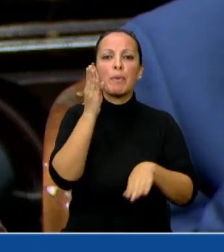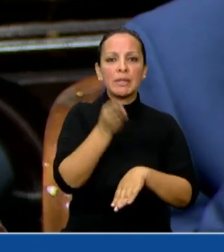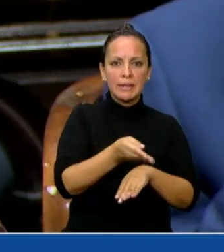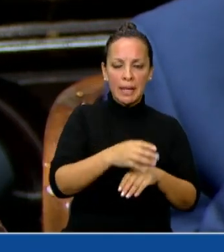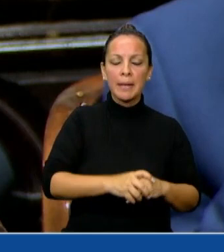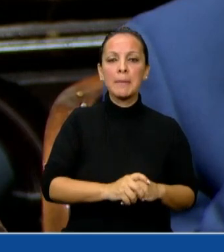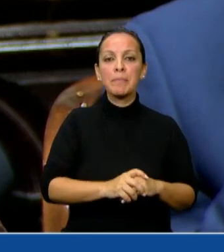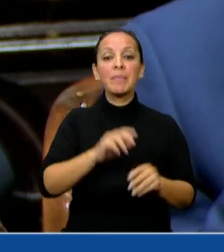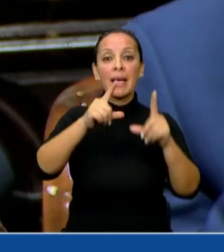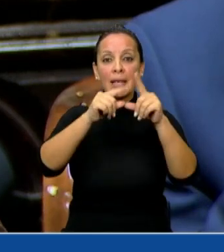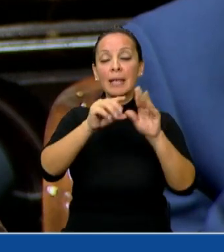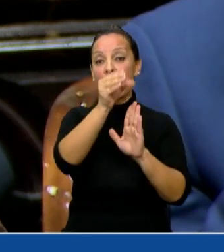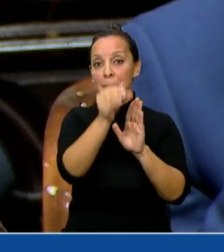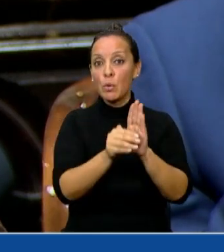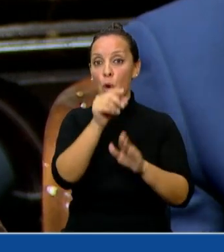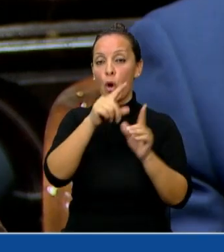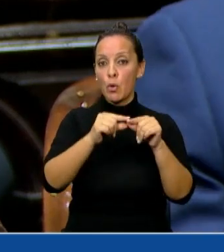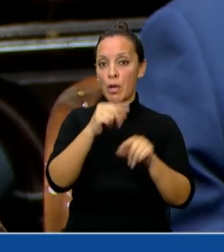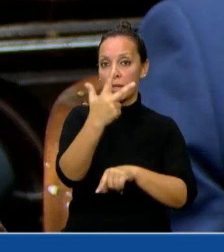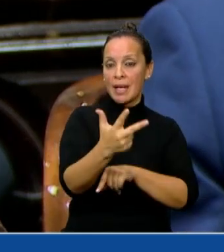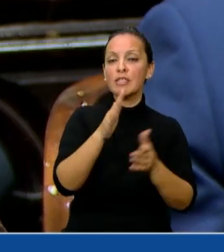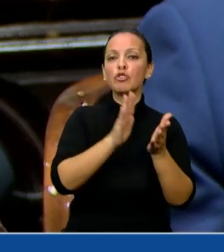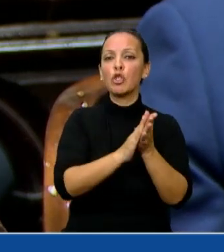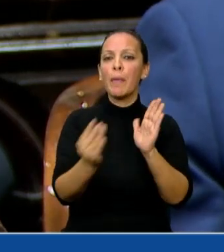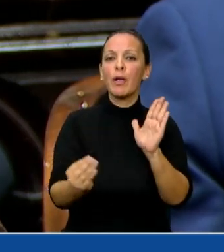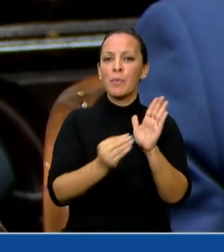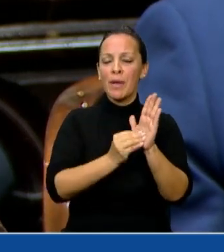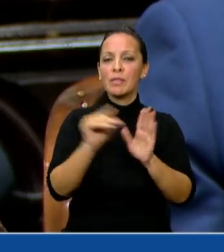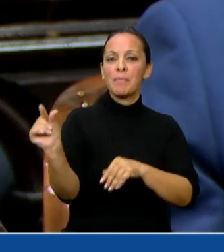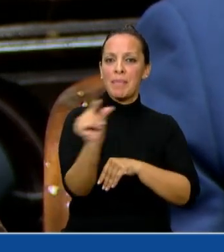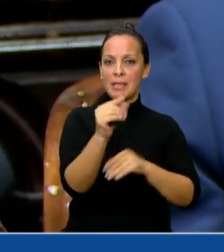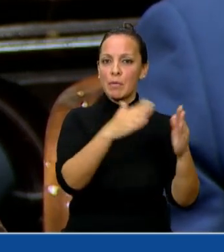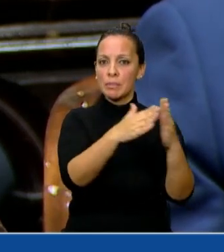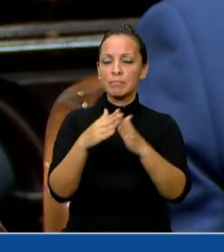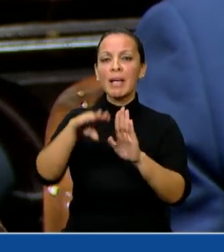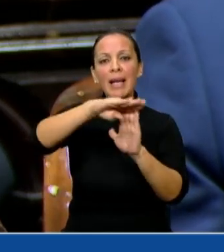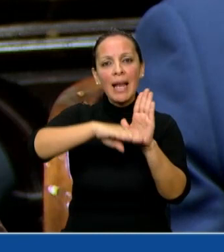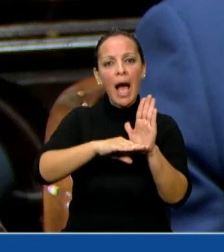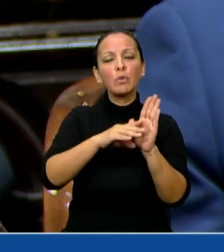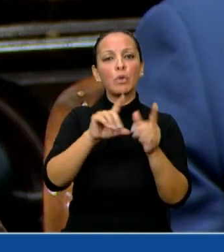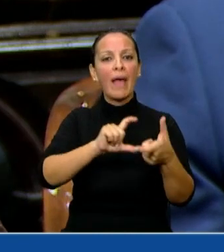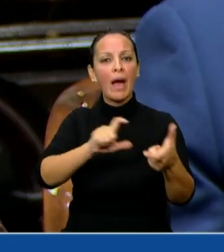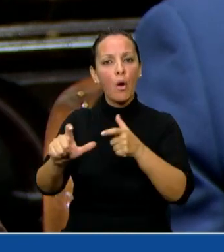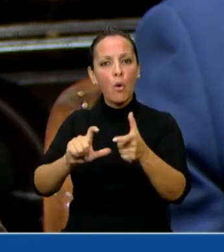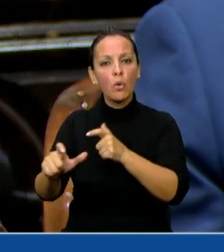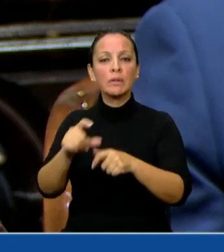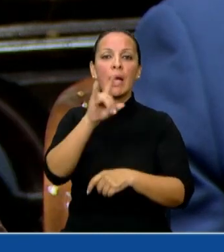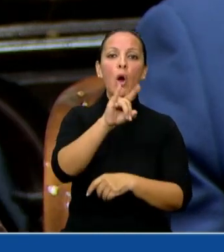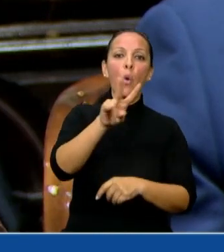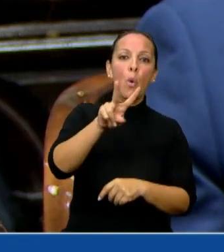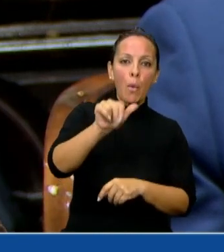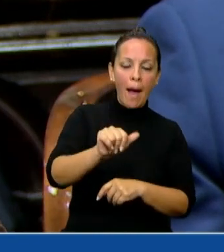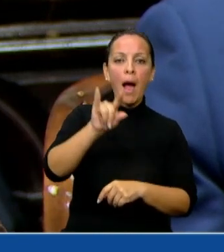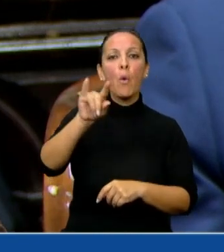se denomina de la incorporación de los créditos hipotecarios que contengan cláusulas de ajuste UVA y UBI a